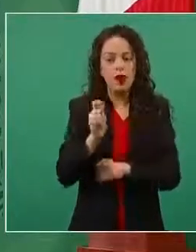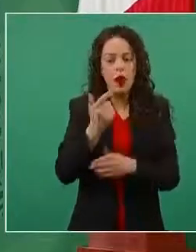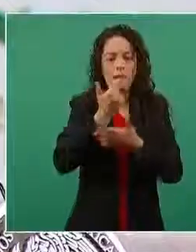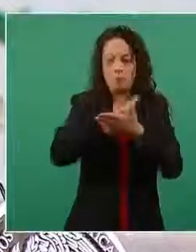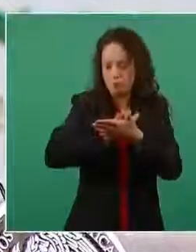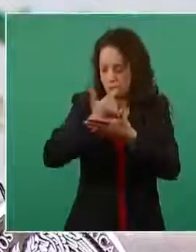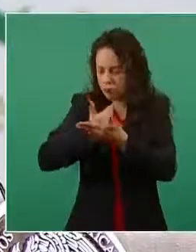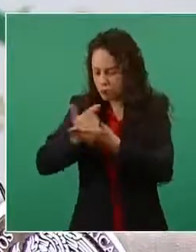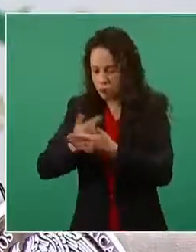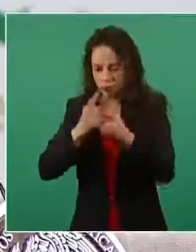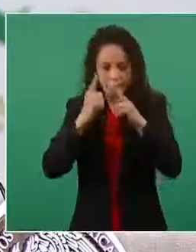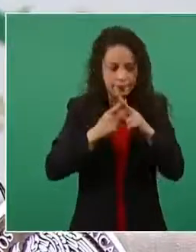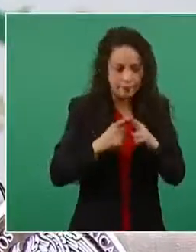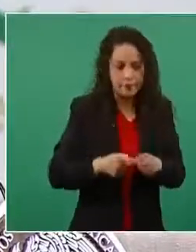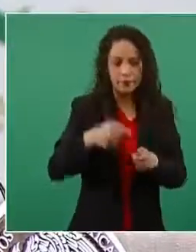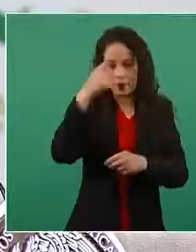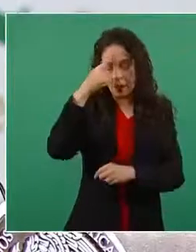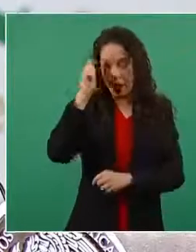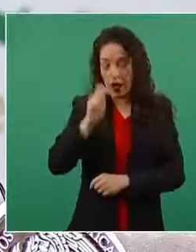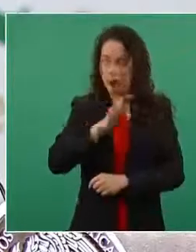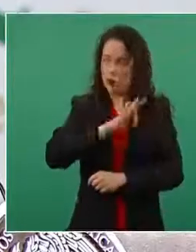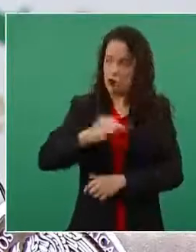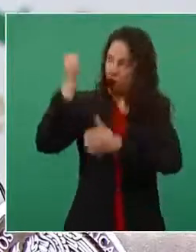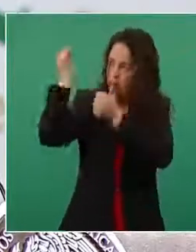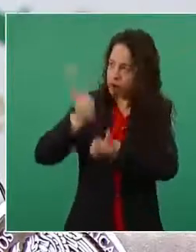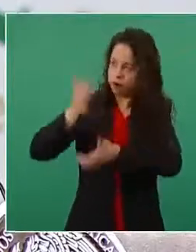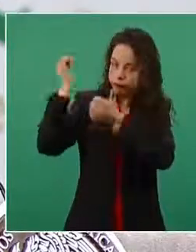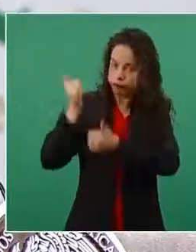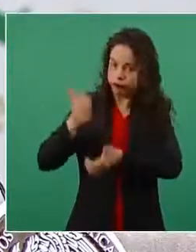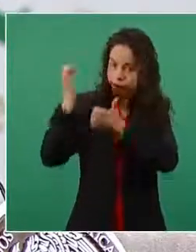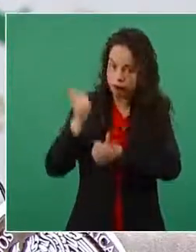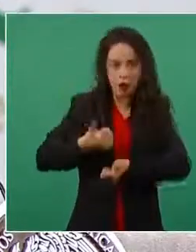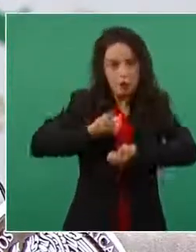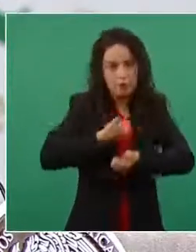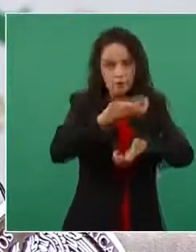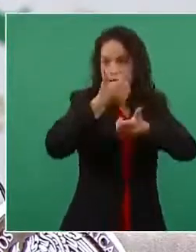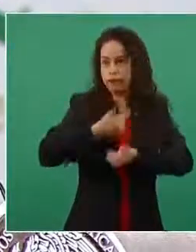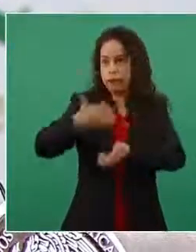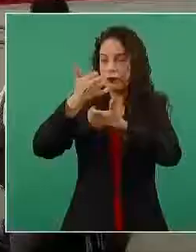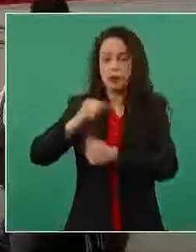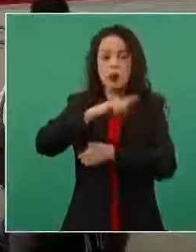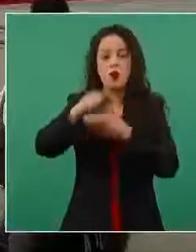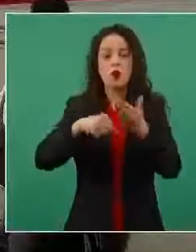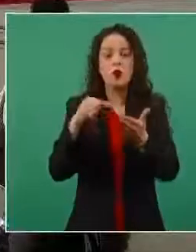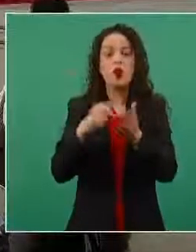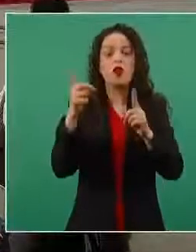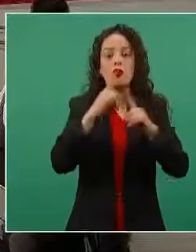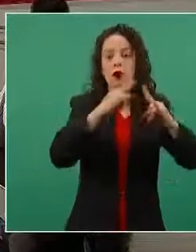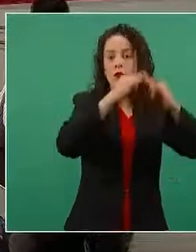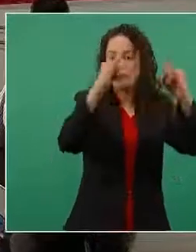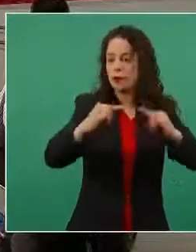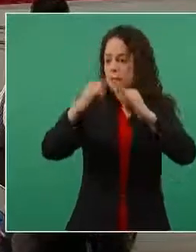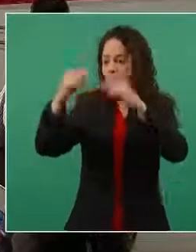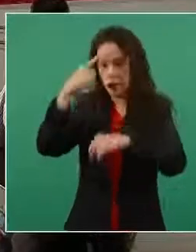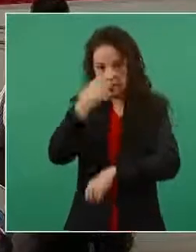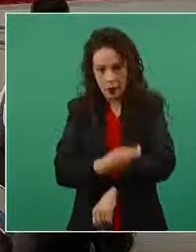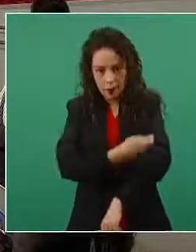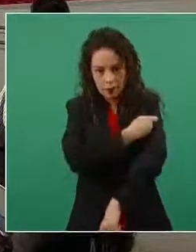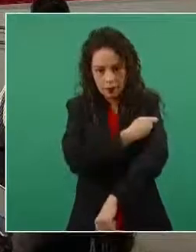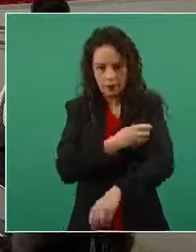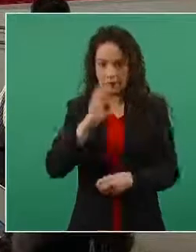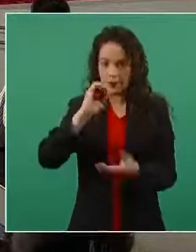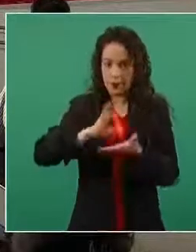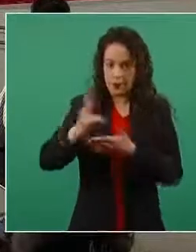que aseguran la llegada de las vacunas al lugar de su aplicación. Muchas gracias, doctor Hugo López-Gatell, con su